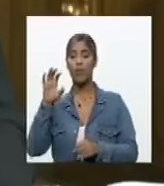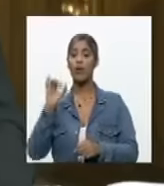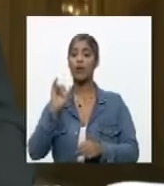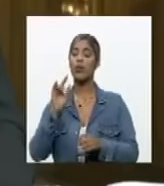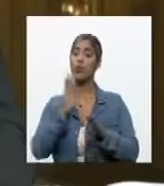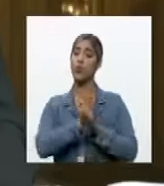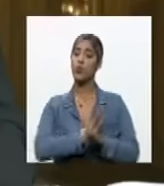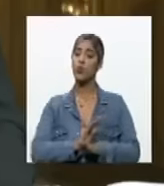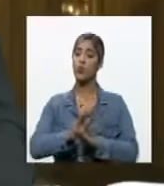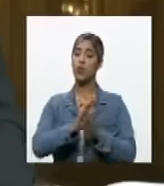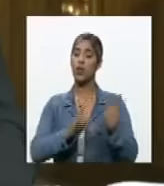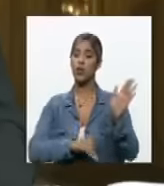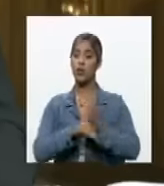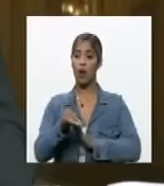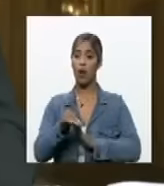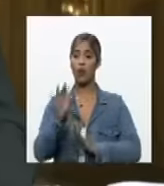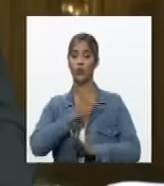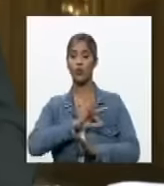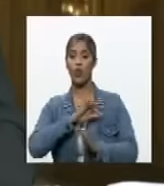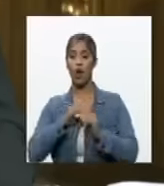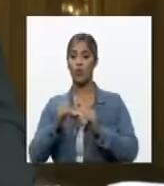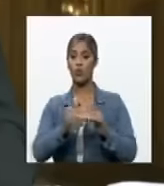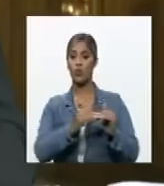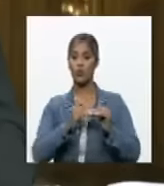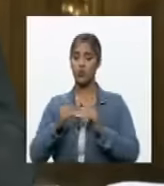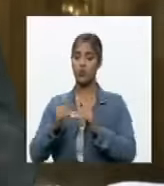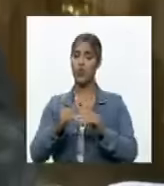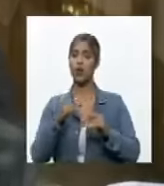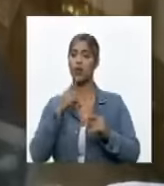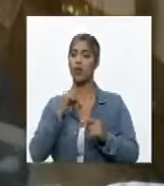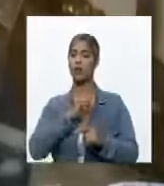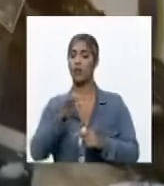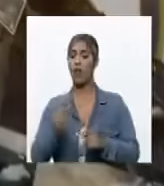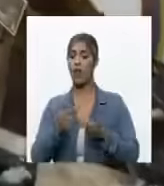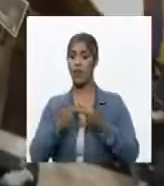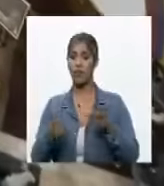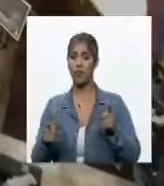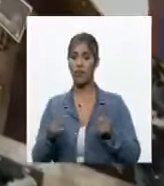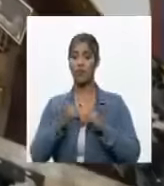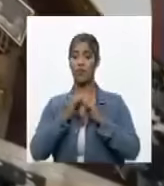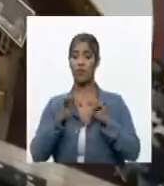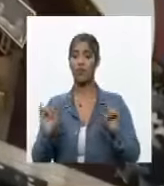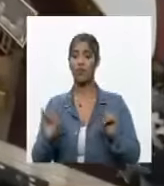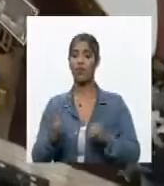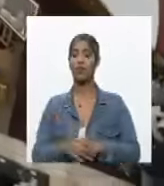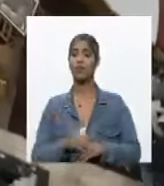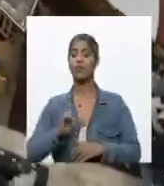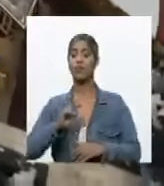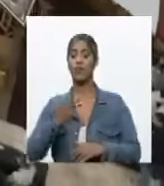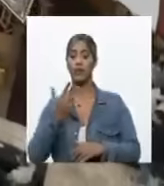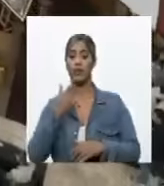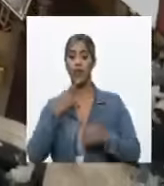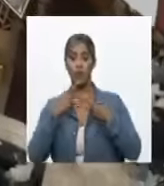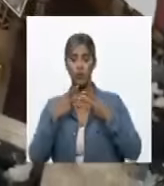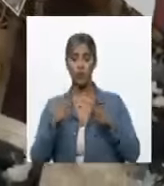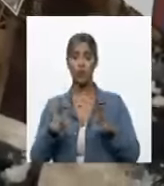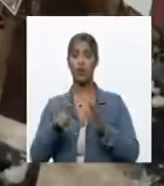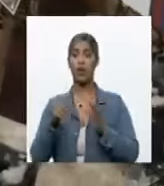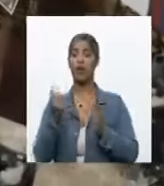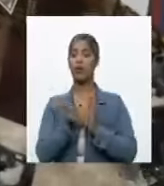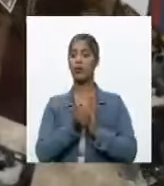el desarrollo de una sociedad justa, igualitaria, soberana, libre e independiente. Tercero, publicar el presente acuerdo en la